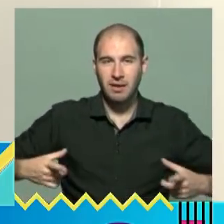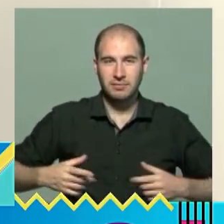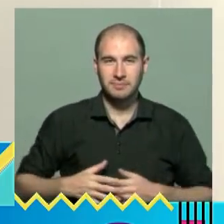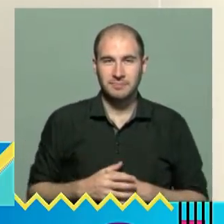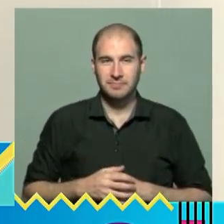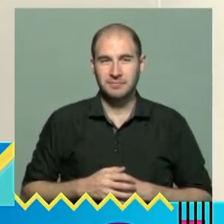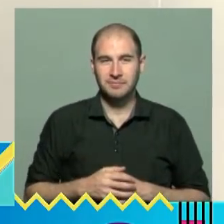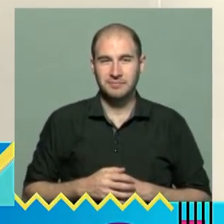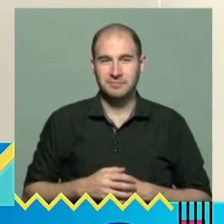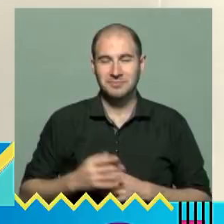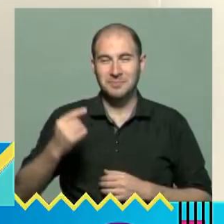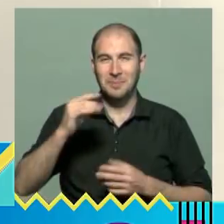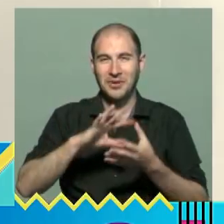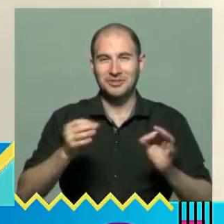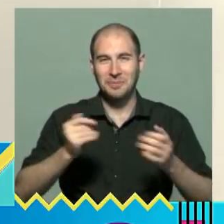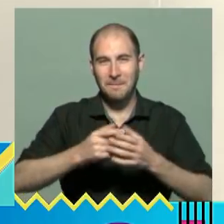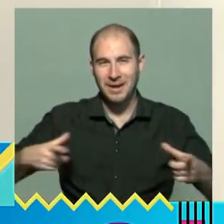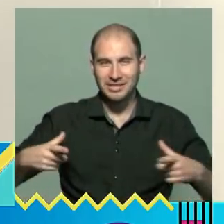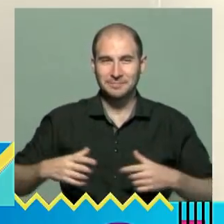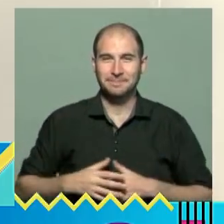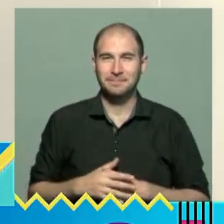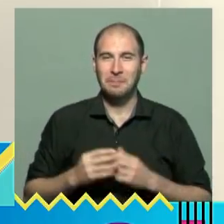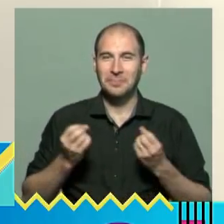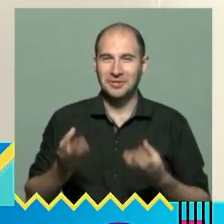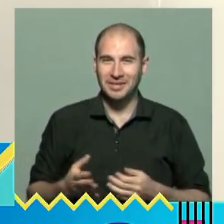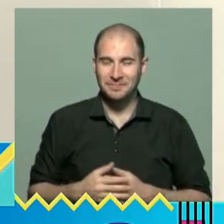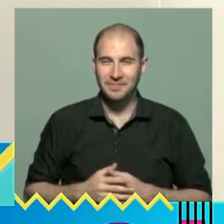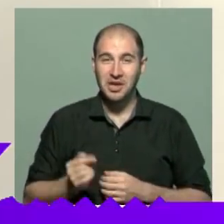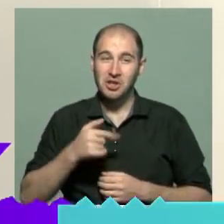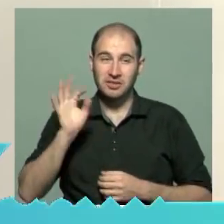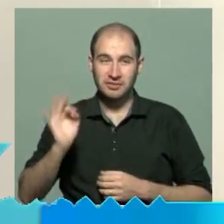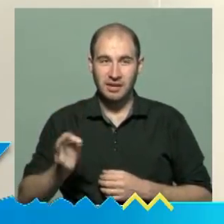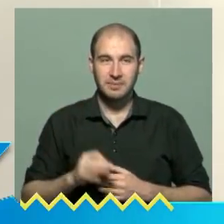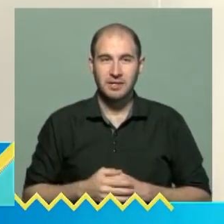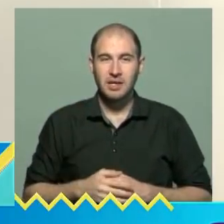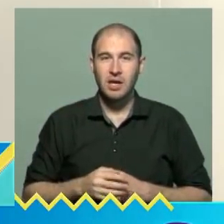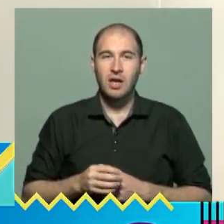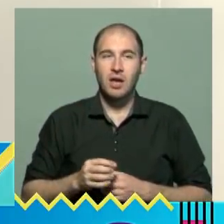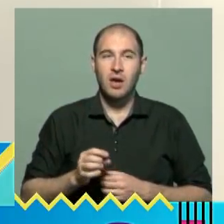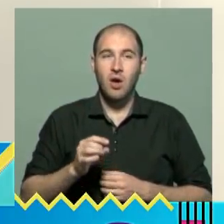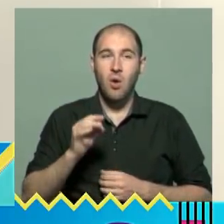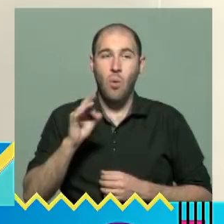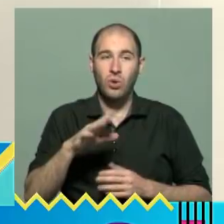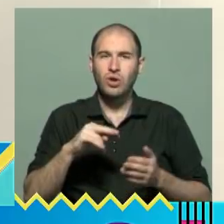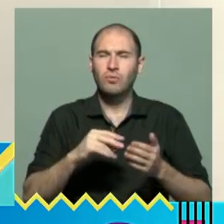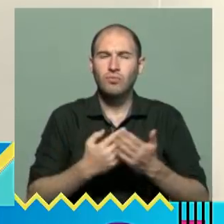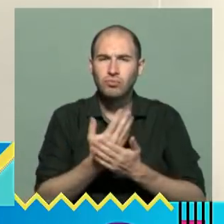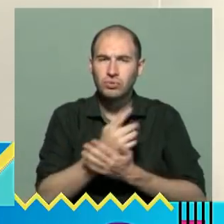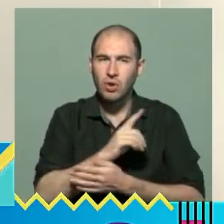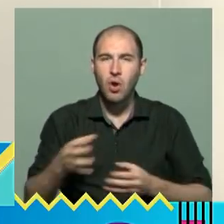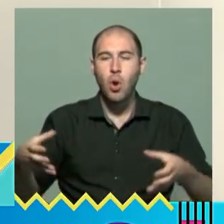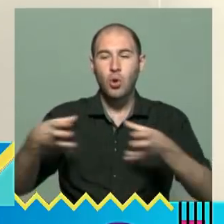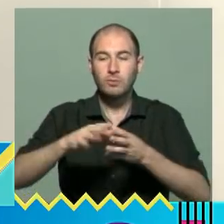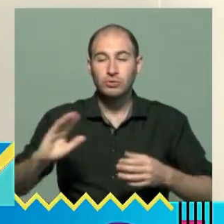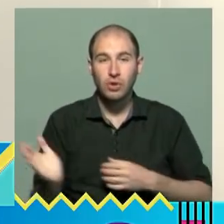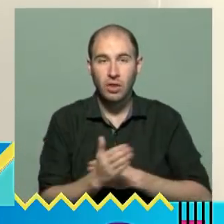poco la consigna, porque entendemos que no somos la única vulnerada, sino que también existe un